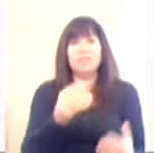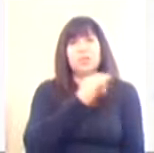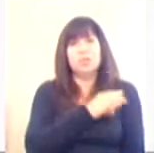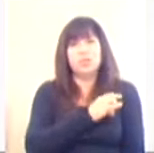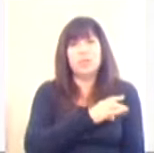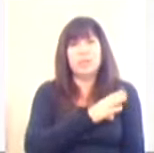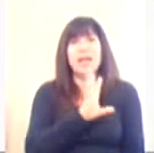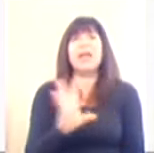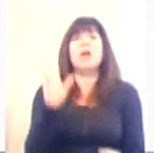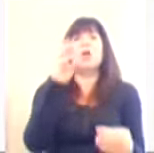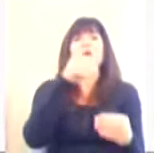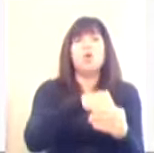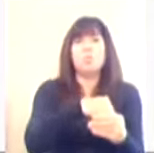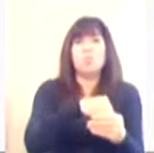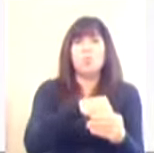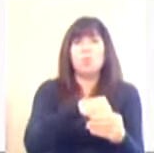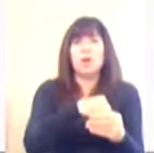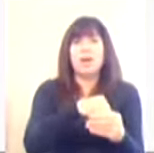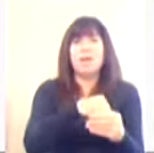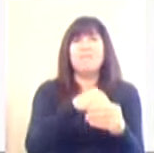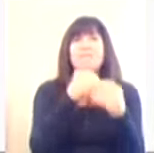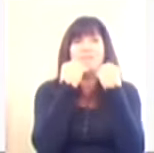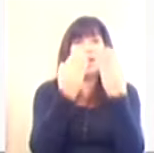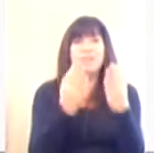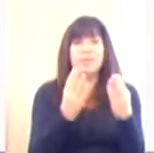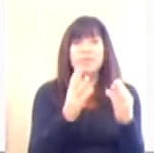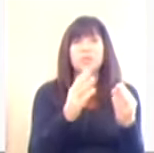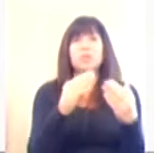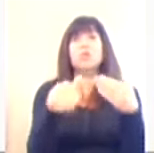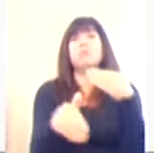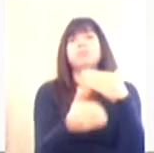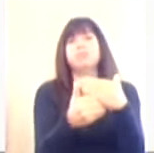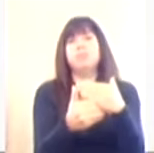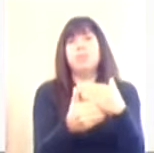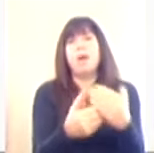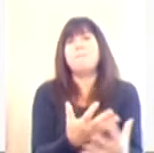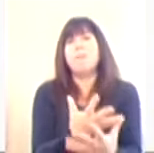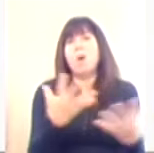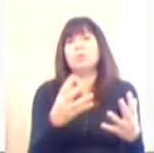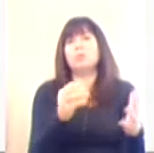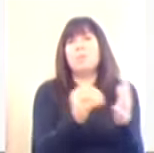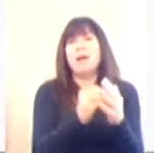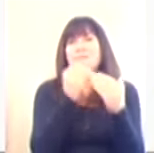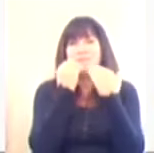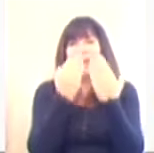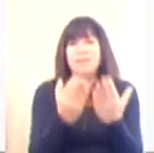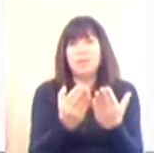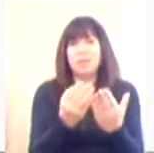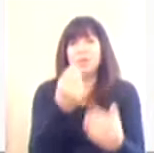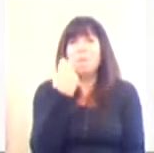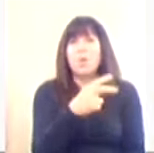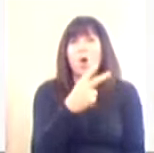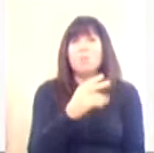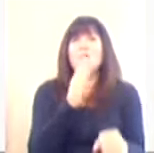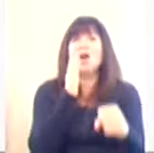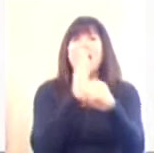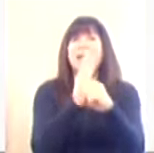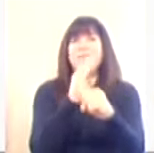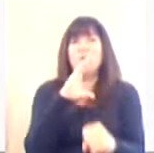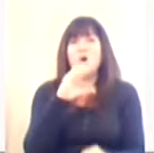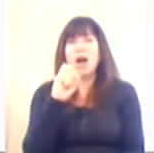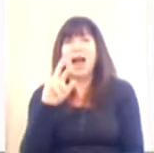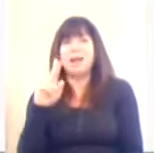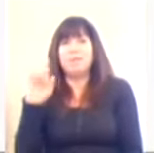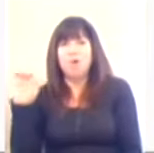incorpora los co-beneficios, que curiosamente los co-beneficios son muchos más beneficios que la propia carbono neutralidad, incrementa radicalmente